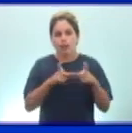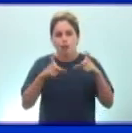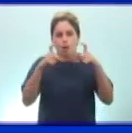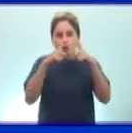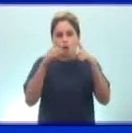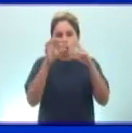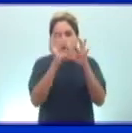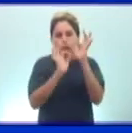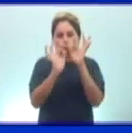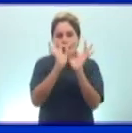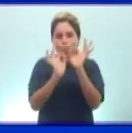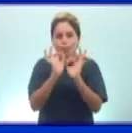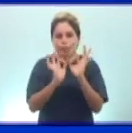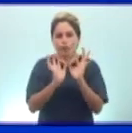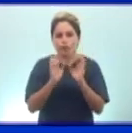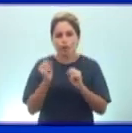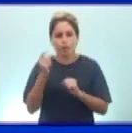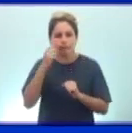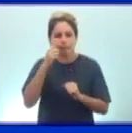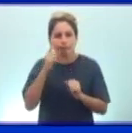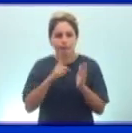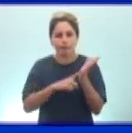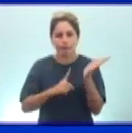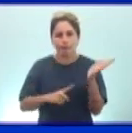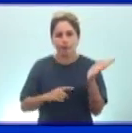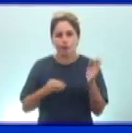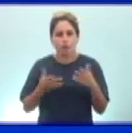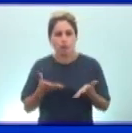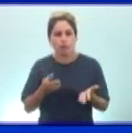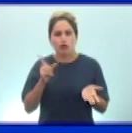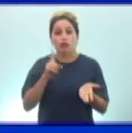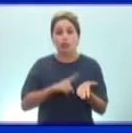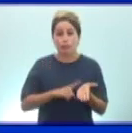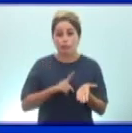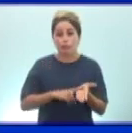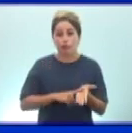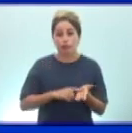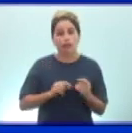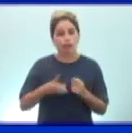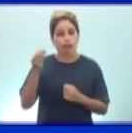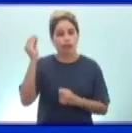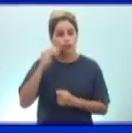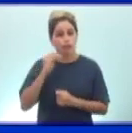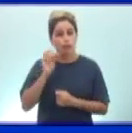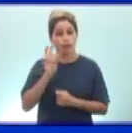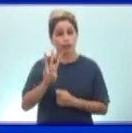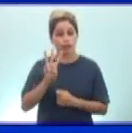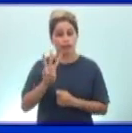de energía son los orbitales de tipo P, y ya conocemos que existen 3 tipos de orbitales